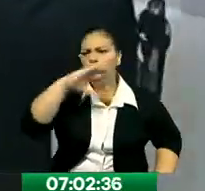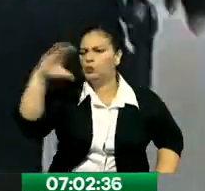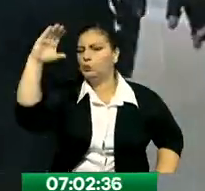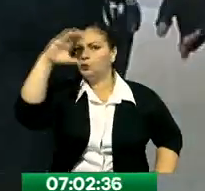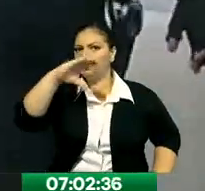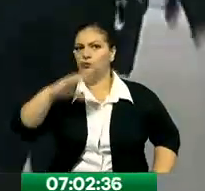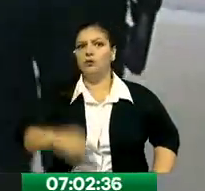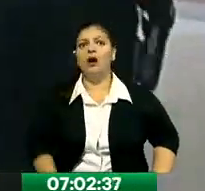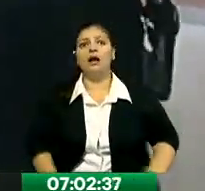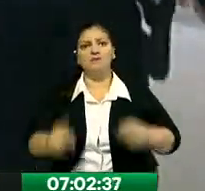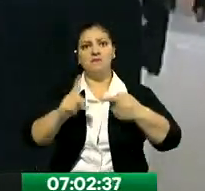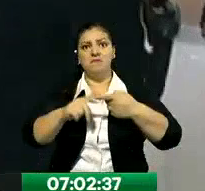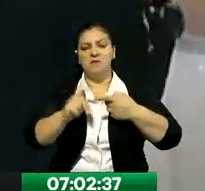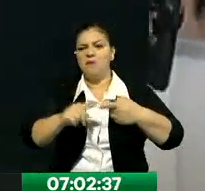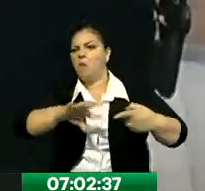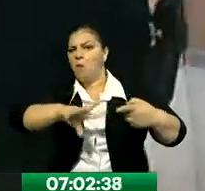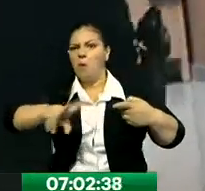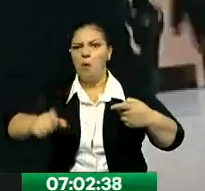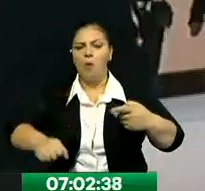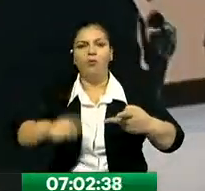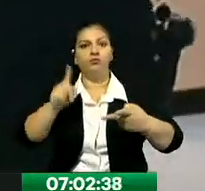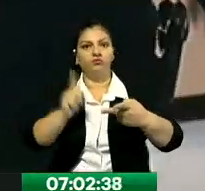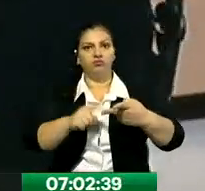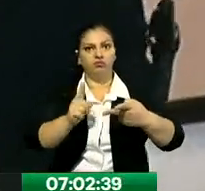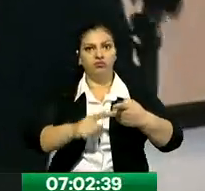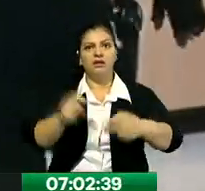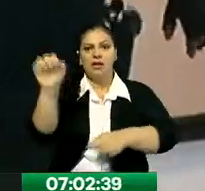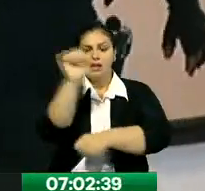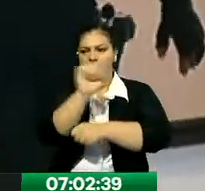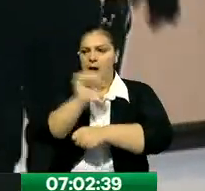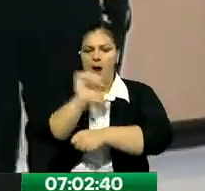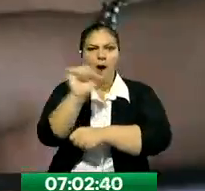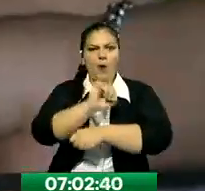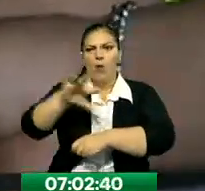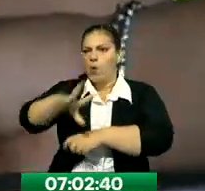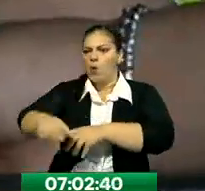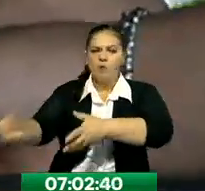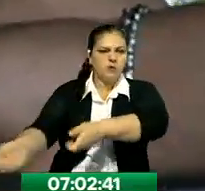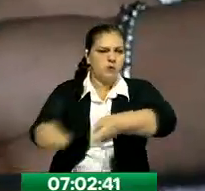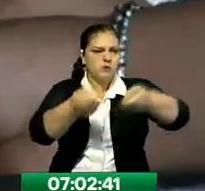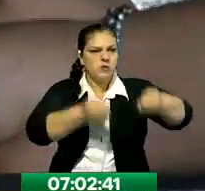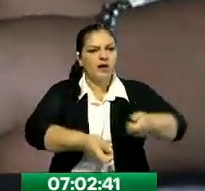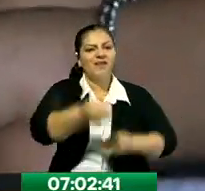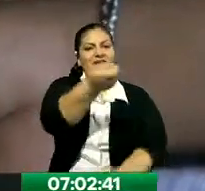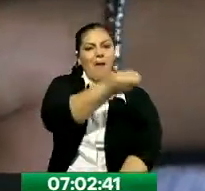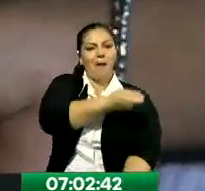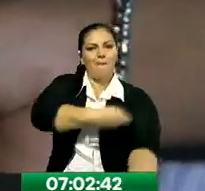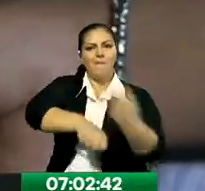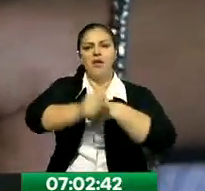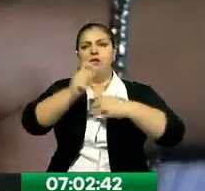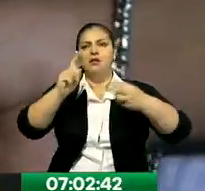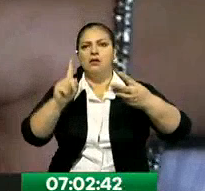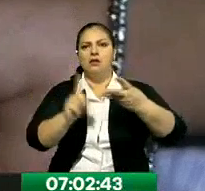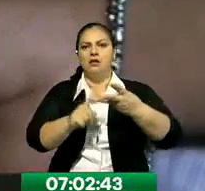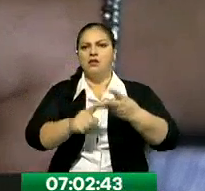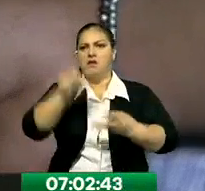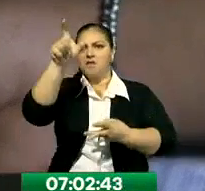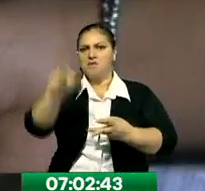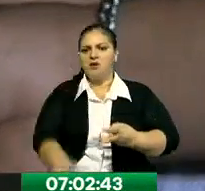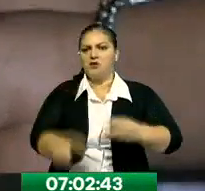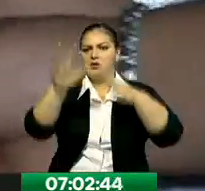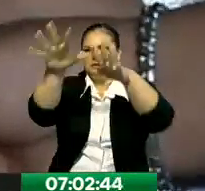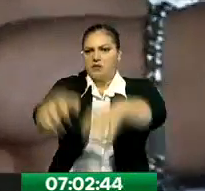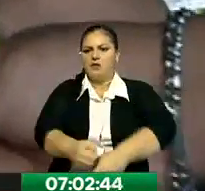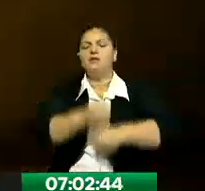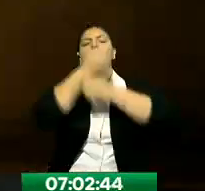secuestro y comercialización de vehículos robados mediante trabajos de inteligencia la unidad de secuestro de